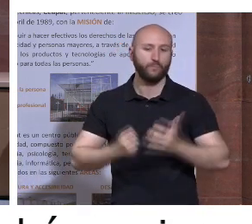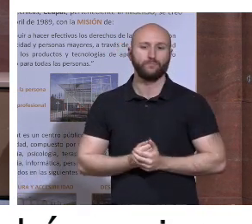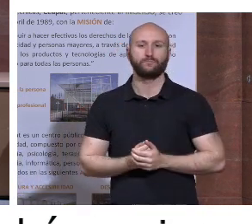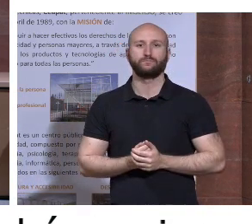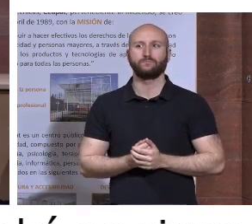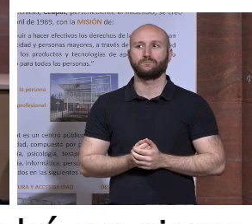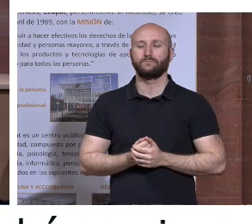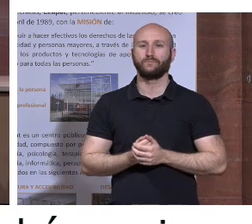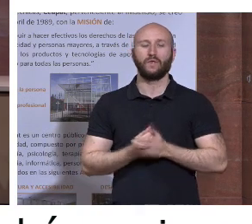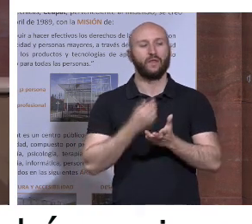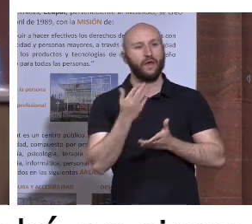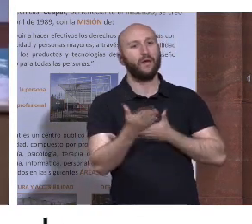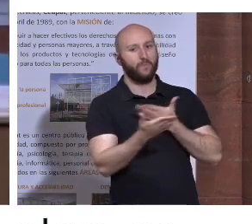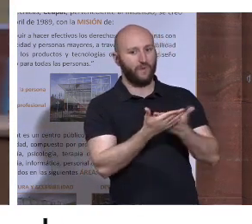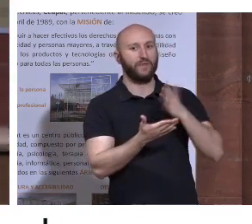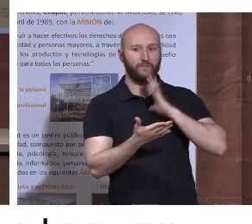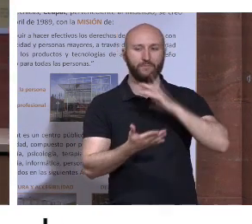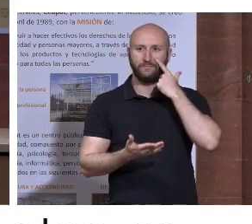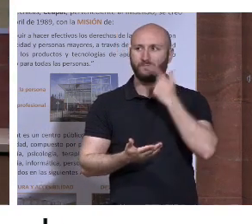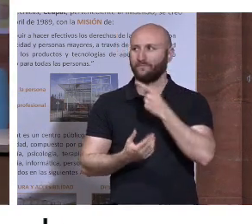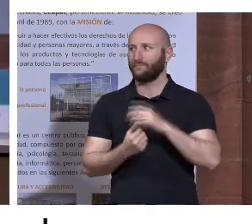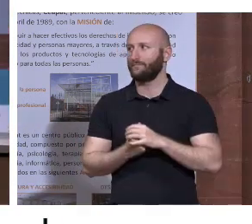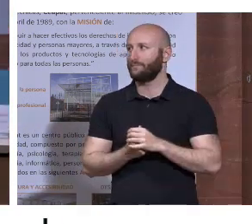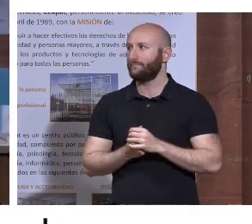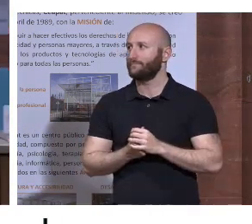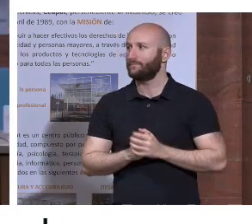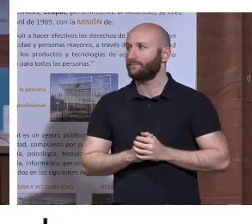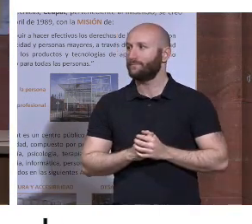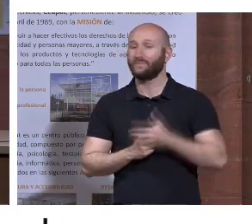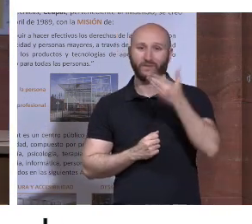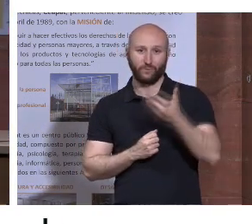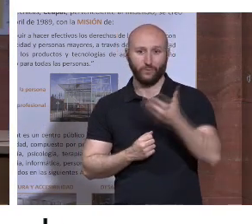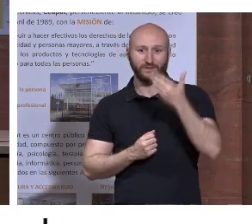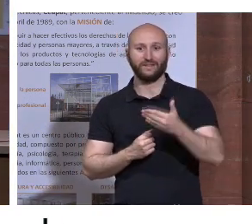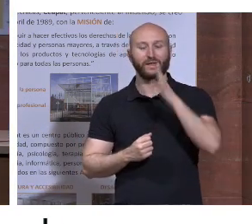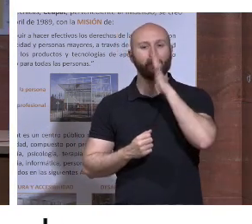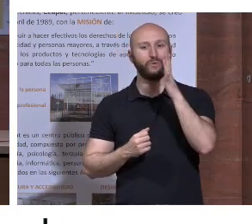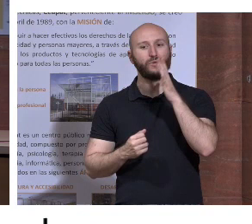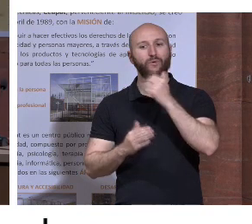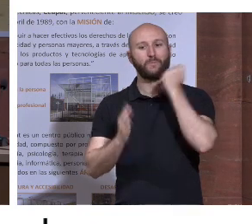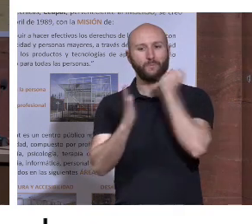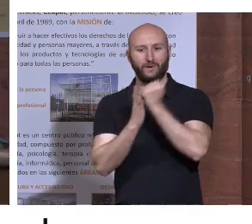aquí también te voy a pedir que firme, lo mismo. Sí, que esto es importante. En ambas caras.